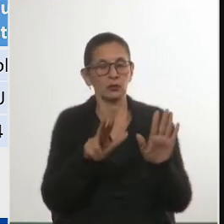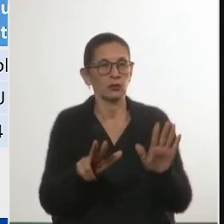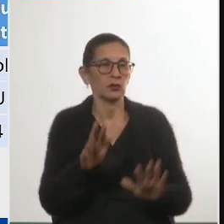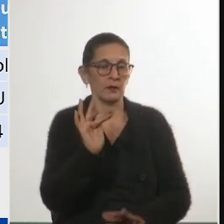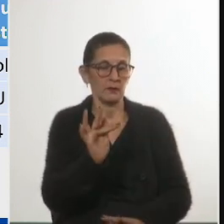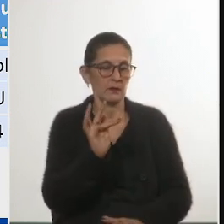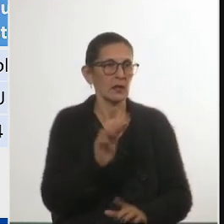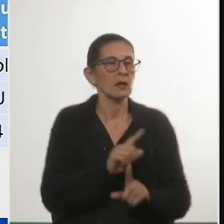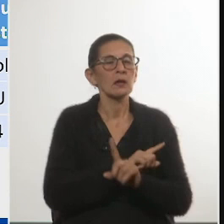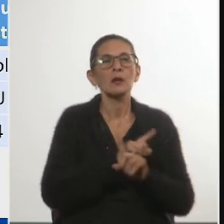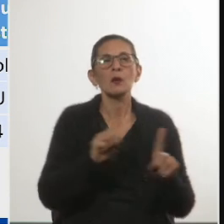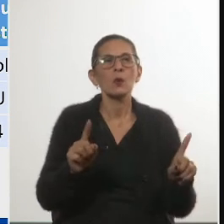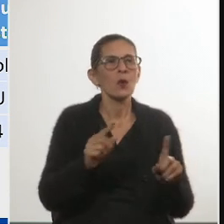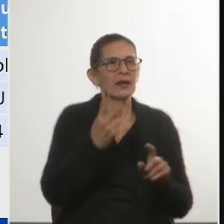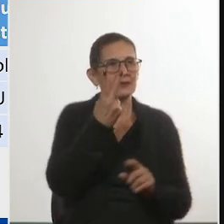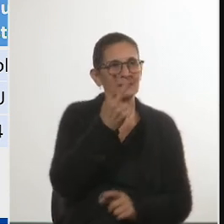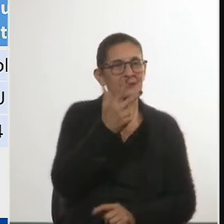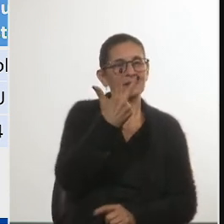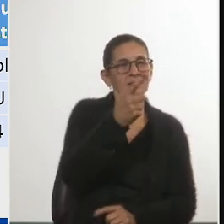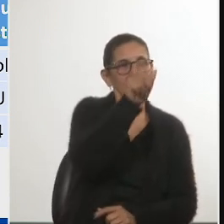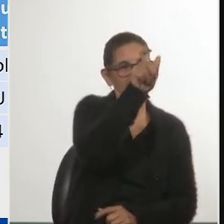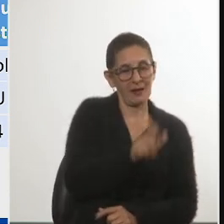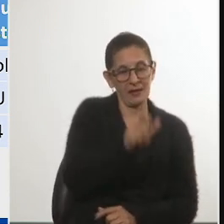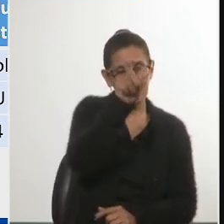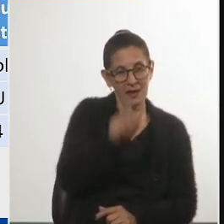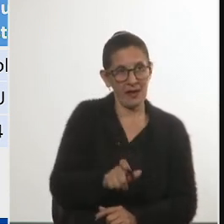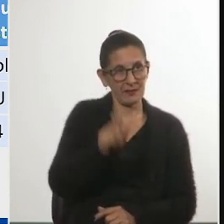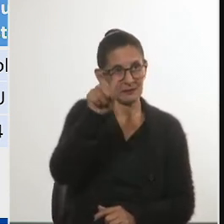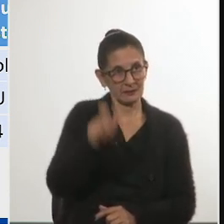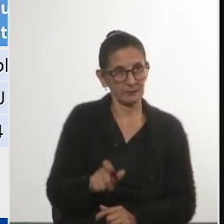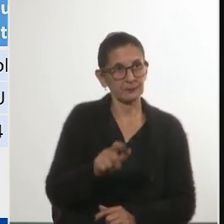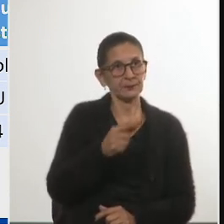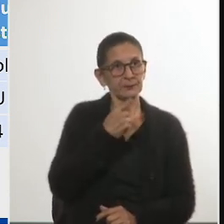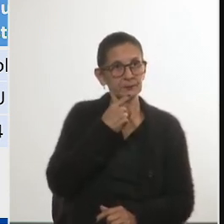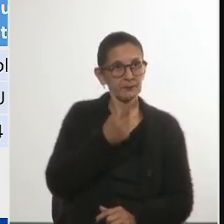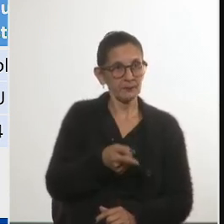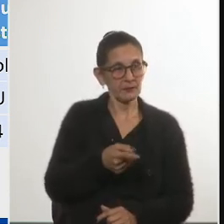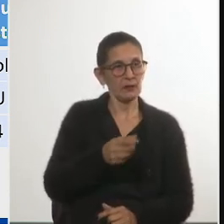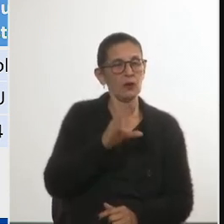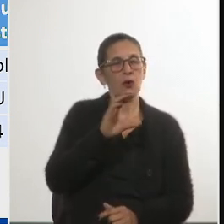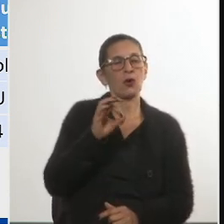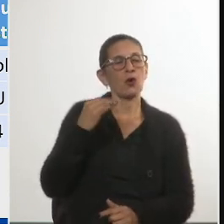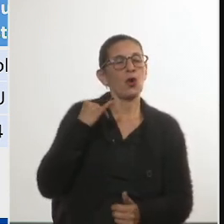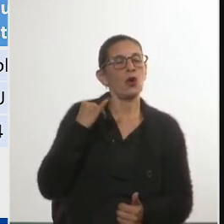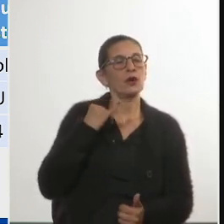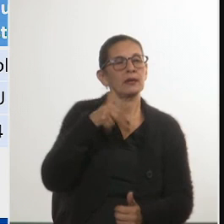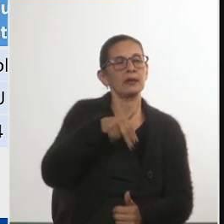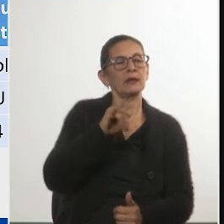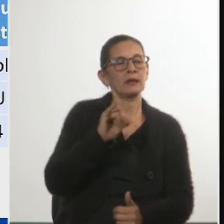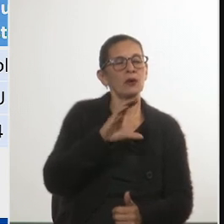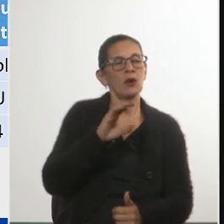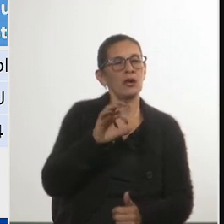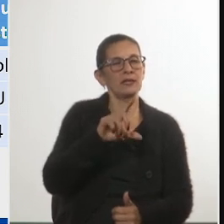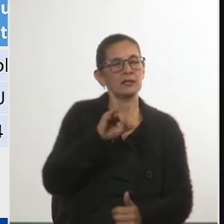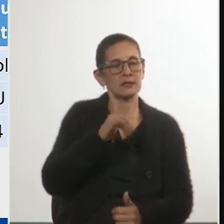febrero, en ninguna de las 3 líneas de muestreo de la estación, que es la Colonia Nicolich, el